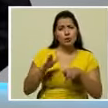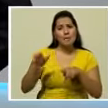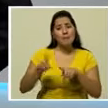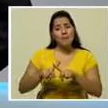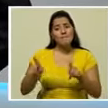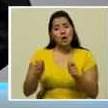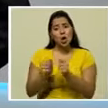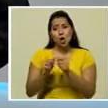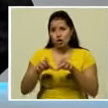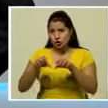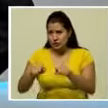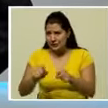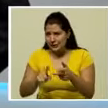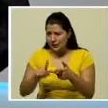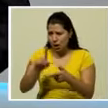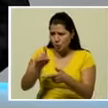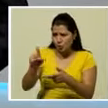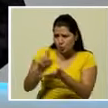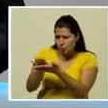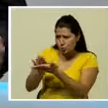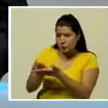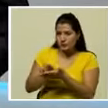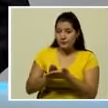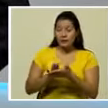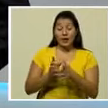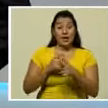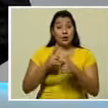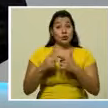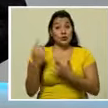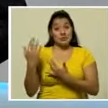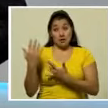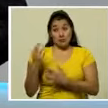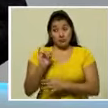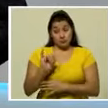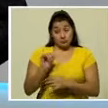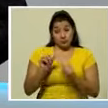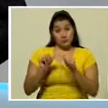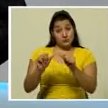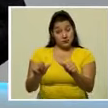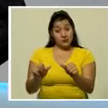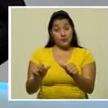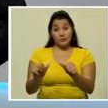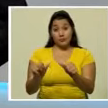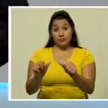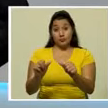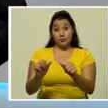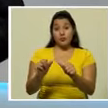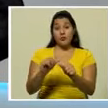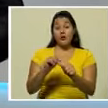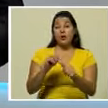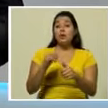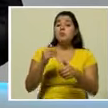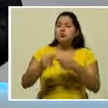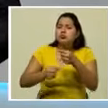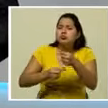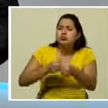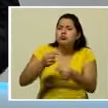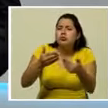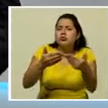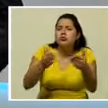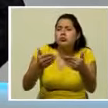protocolo de desinfección en estos sitios. Así que esperamos pues obviamente que esto se mantenga y va a ser progresivo el retornar a la